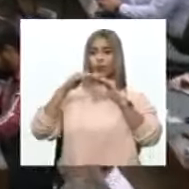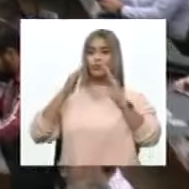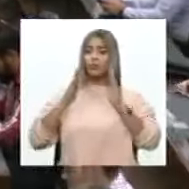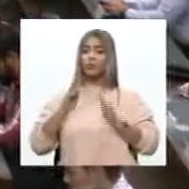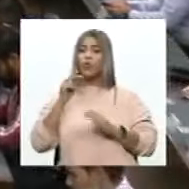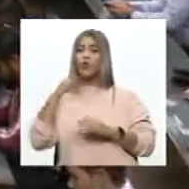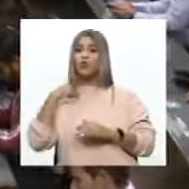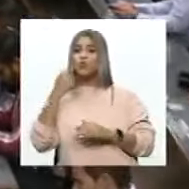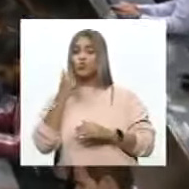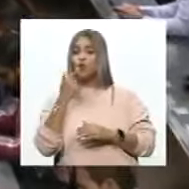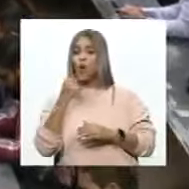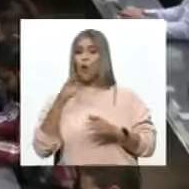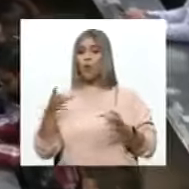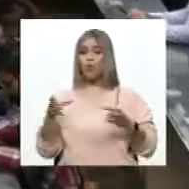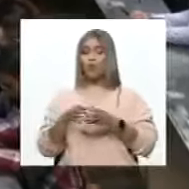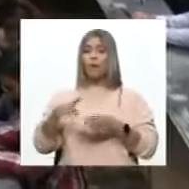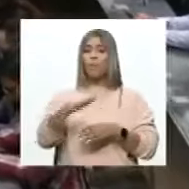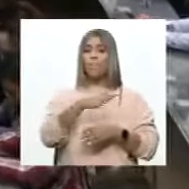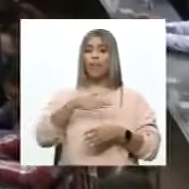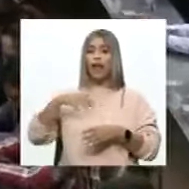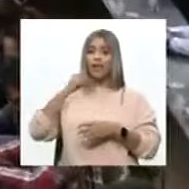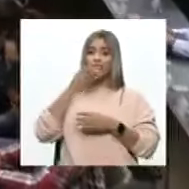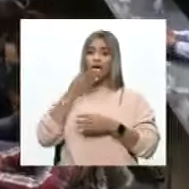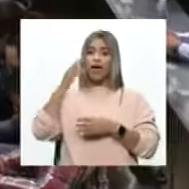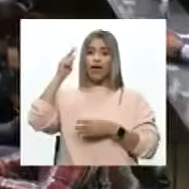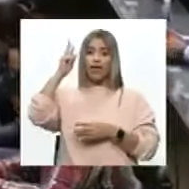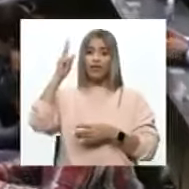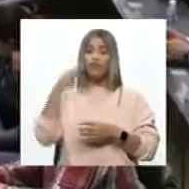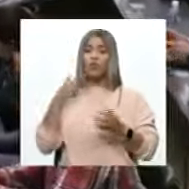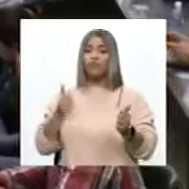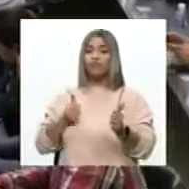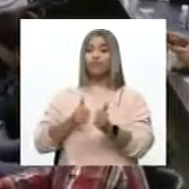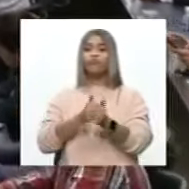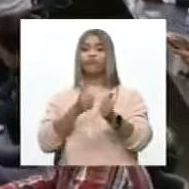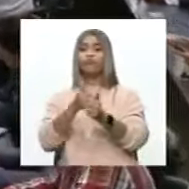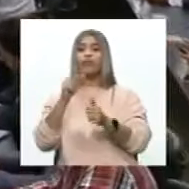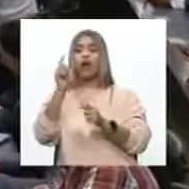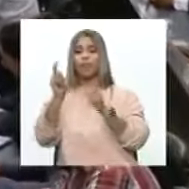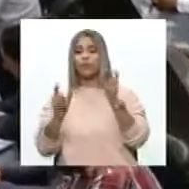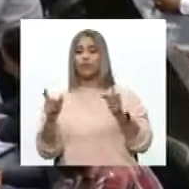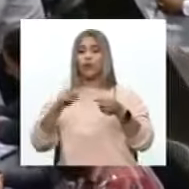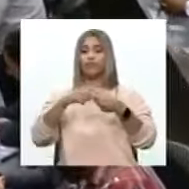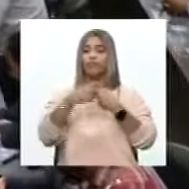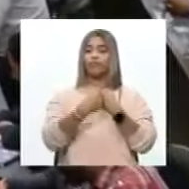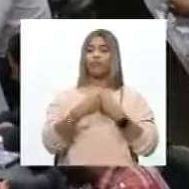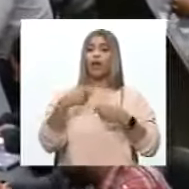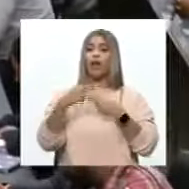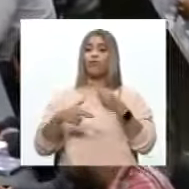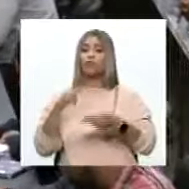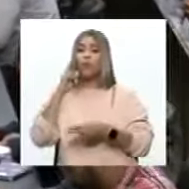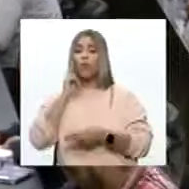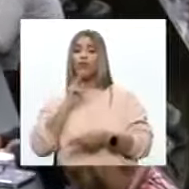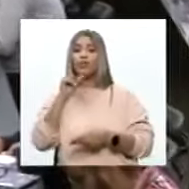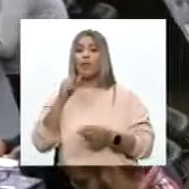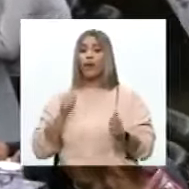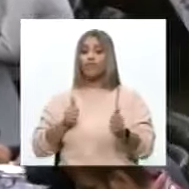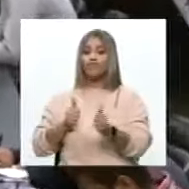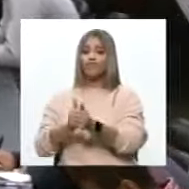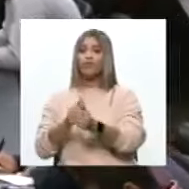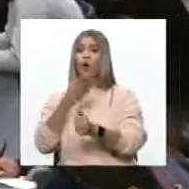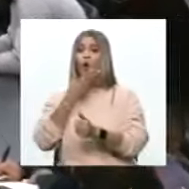Plaza del Indio, acompañando a los militantes de la revolución bolivariana, pero aún más acompañando a la